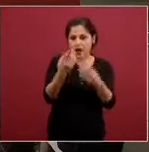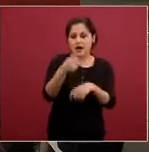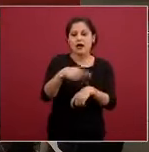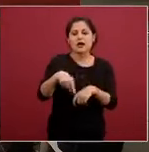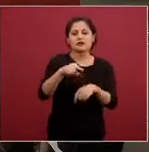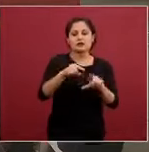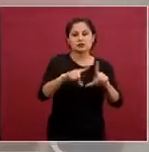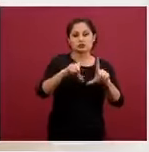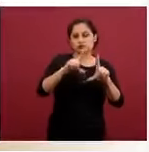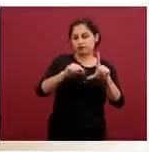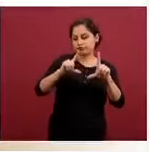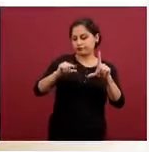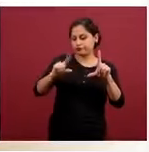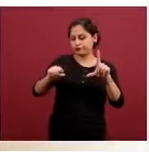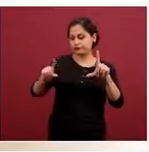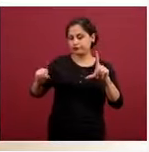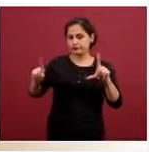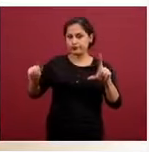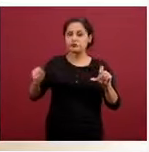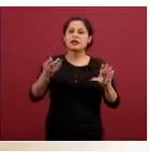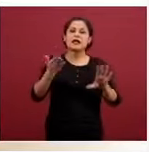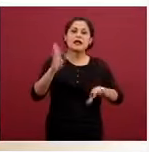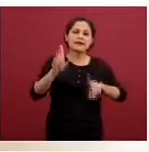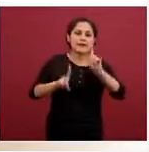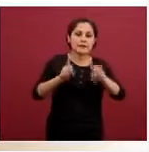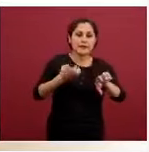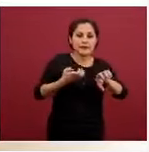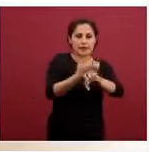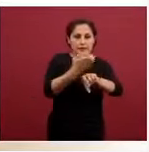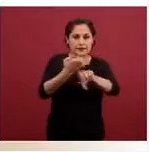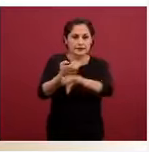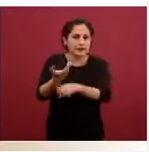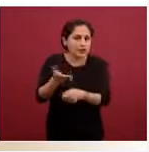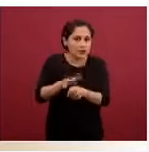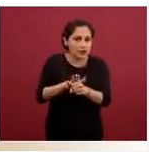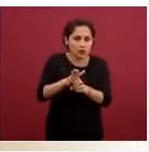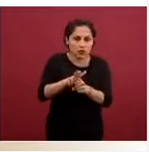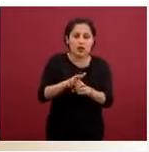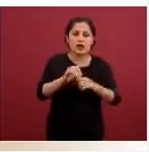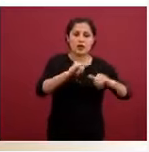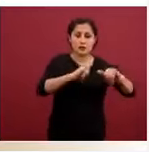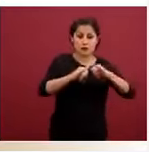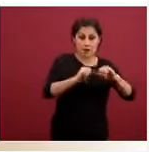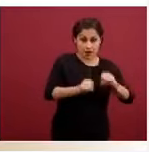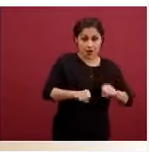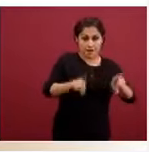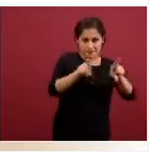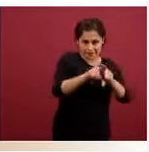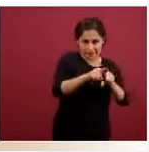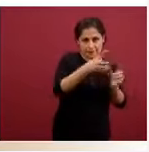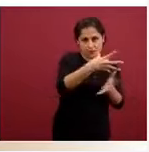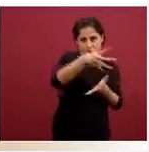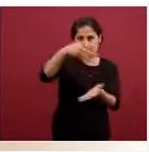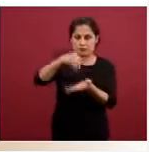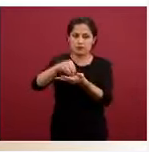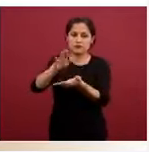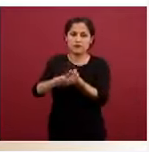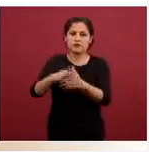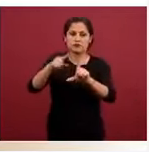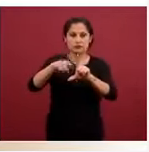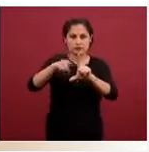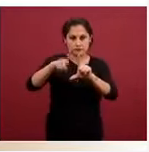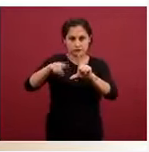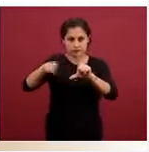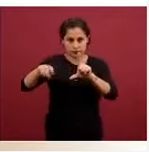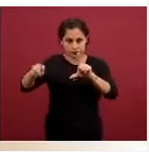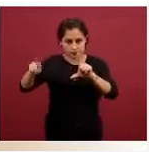ver esa distribución por entidad. Es una tabla similar al mapa, nada más que aquí la ponemos para que ustedes puedan tener los